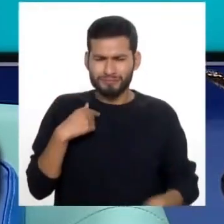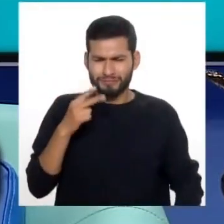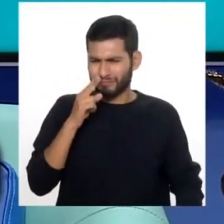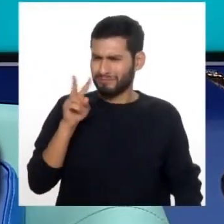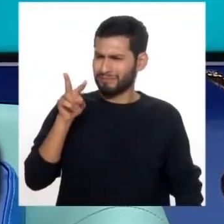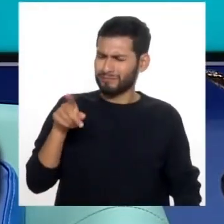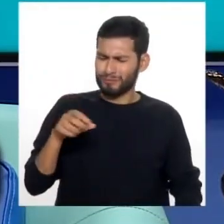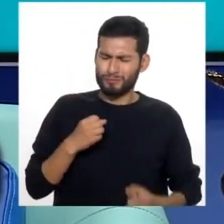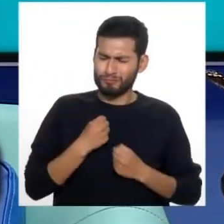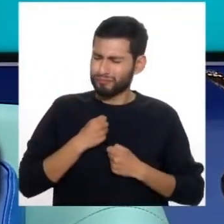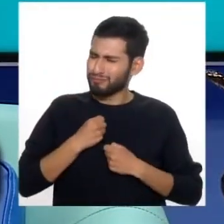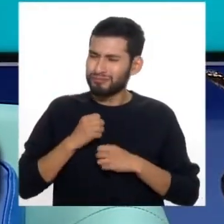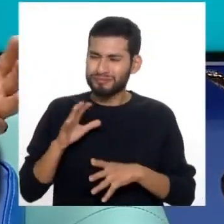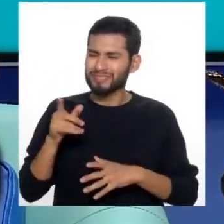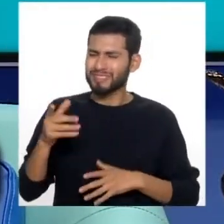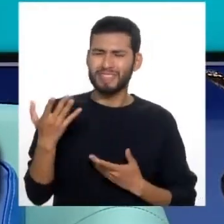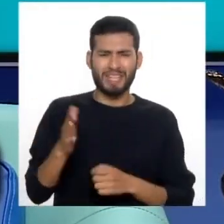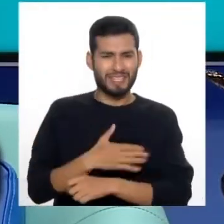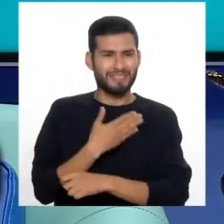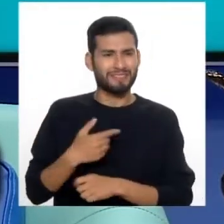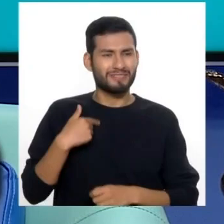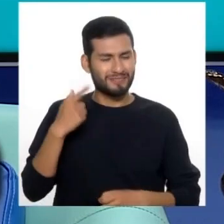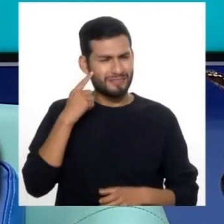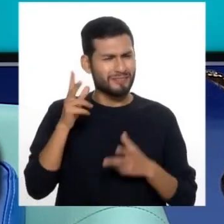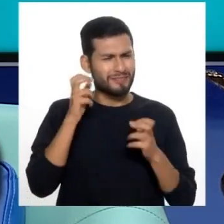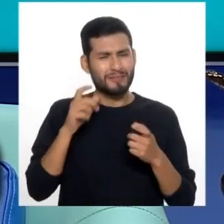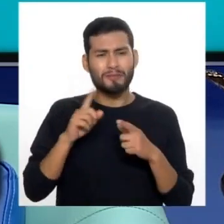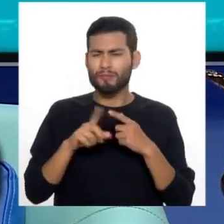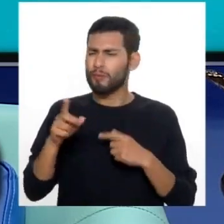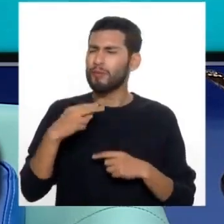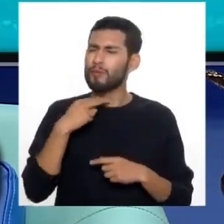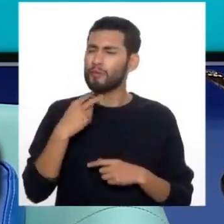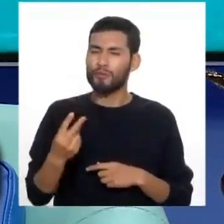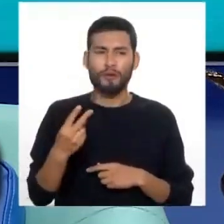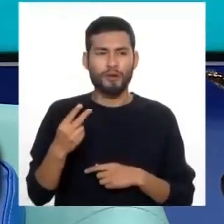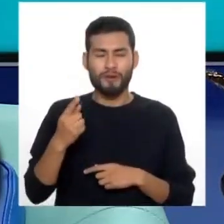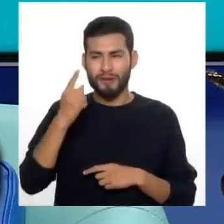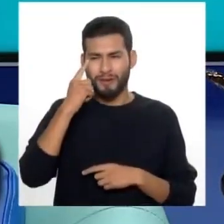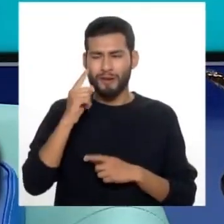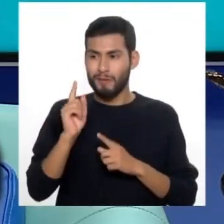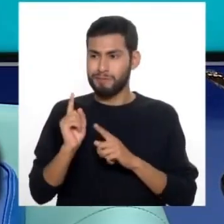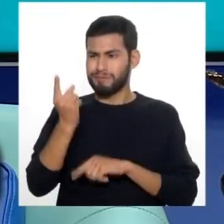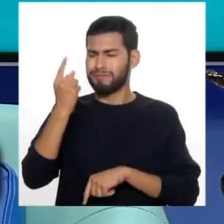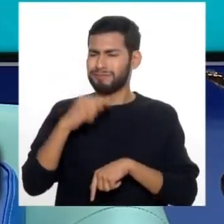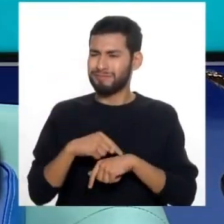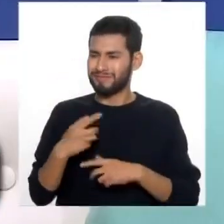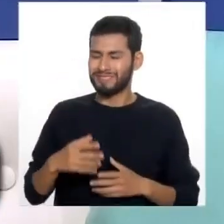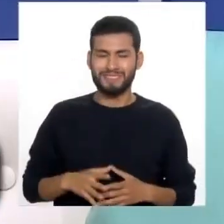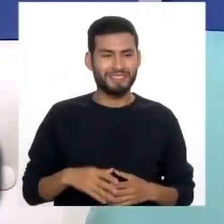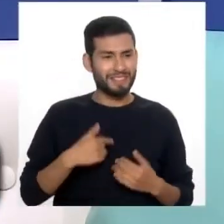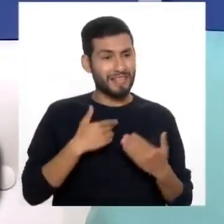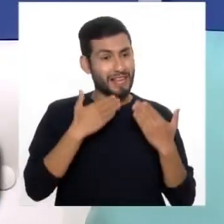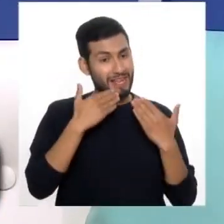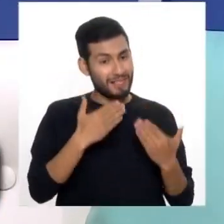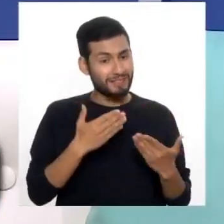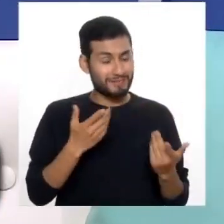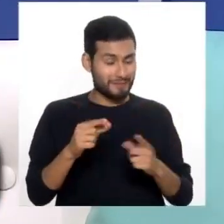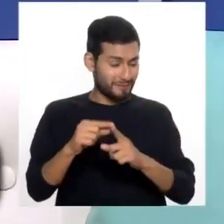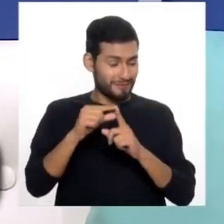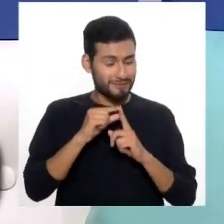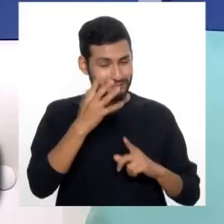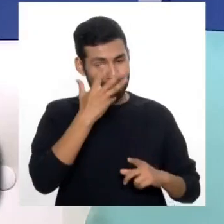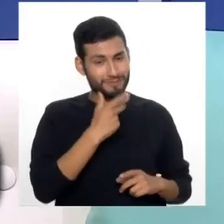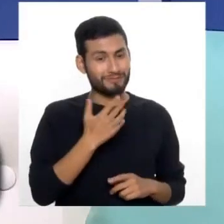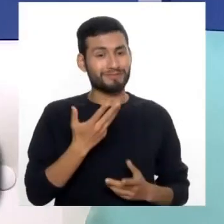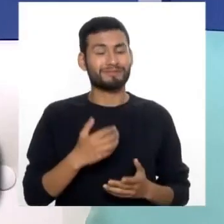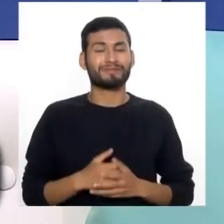totalmente entregada, ¿no? Son canciones que a veces hemos escuchado mucho, pero en tu voz es como escucharlas por primera vez. Bueno, te agradezco por esas palabras tan